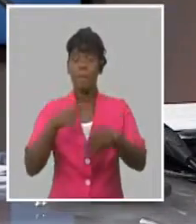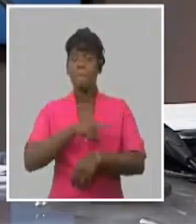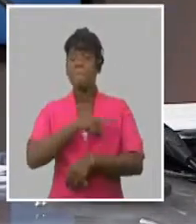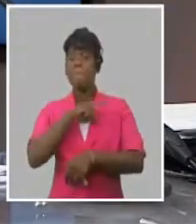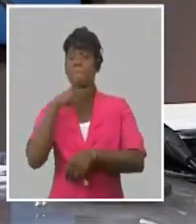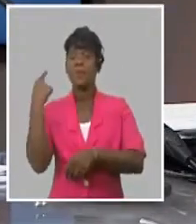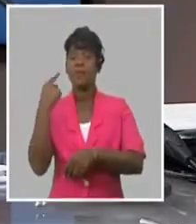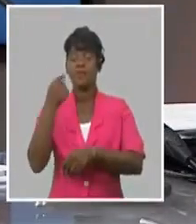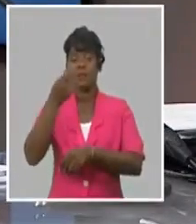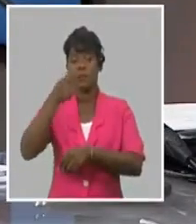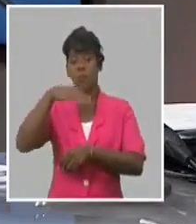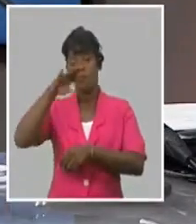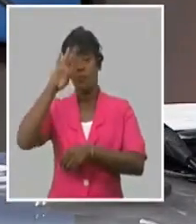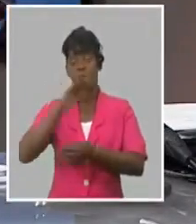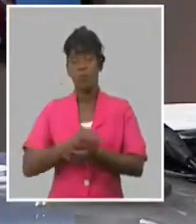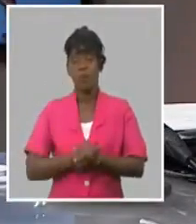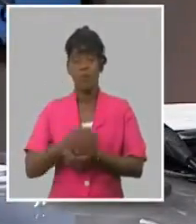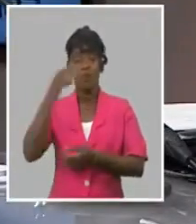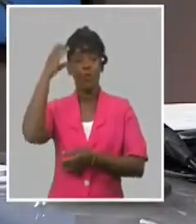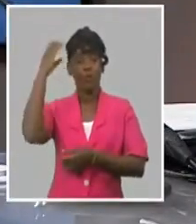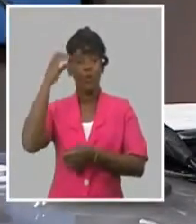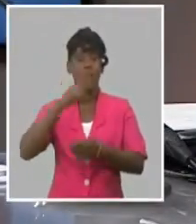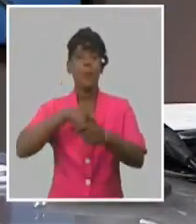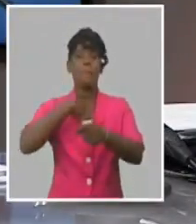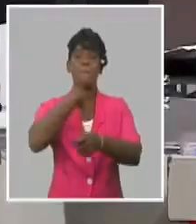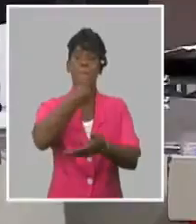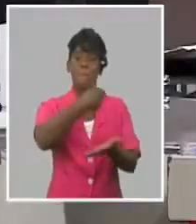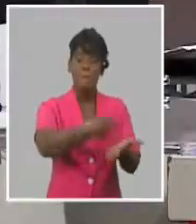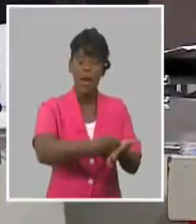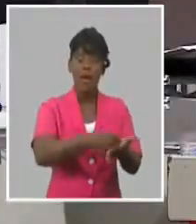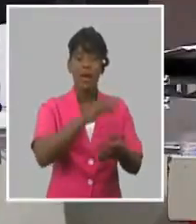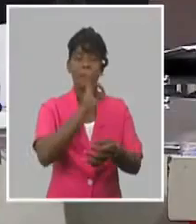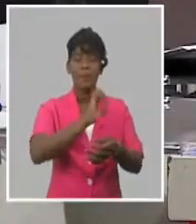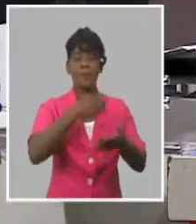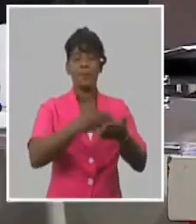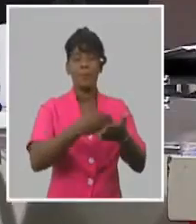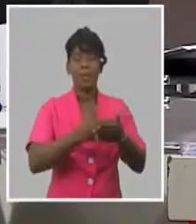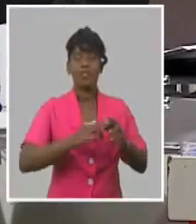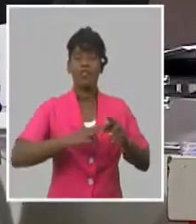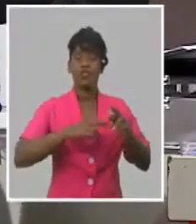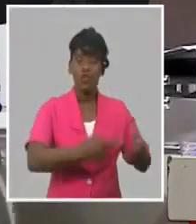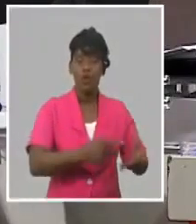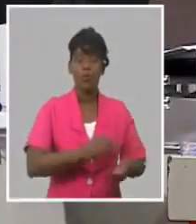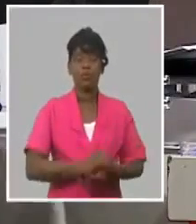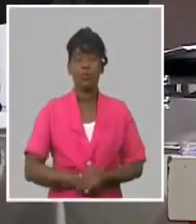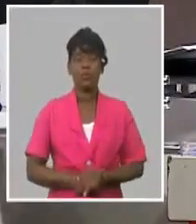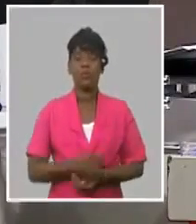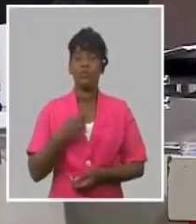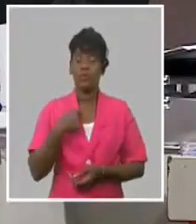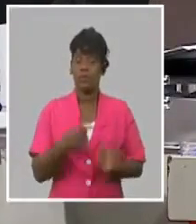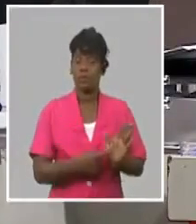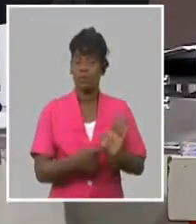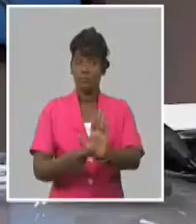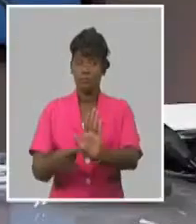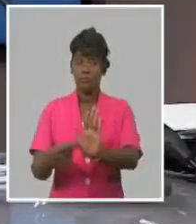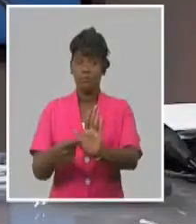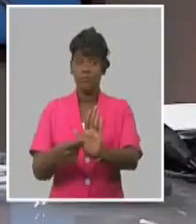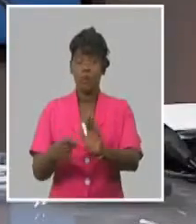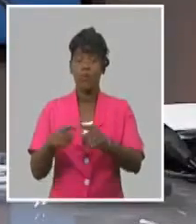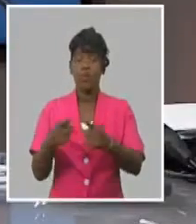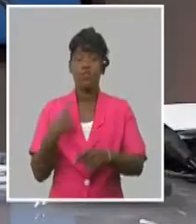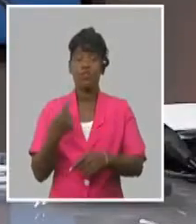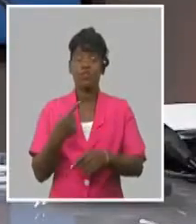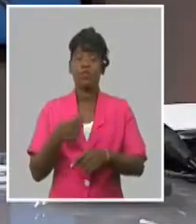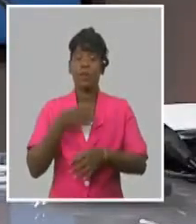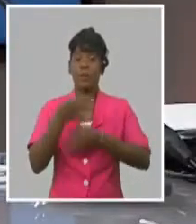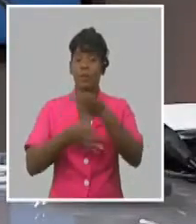pérdida, entonces el presupuesto del Estado le tiene que poner 500 los pesos. Otros 500. Solo estoy tratando de ilustrar que no es posible seguir avanzando